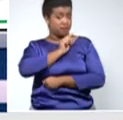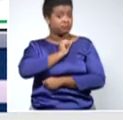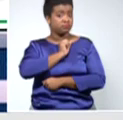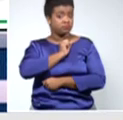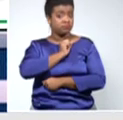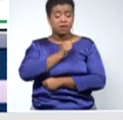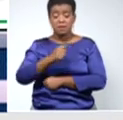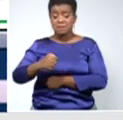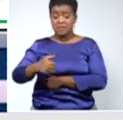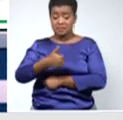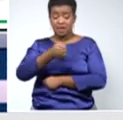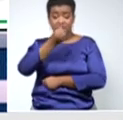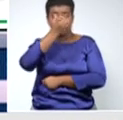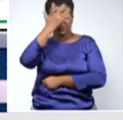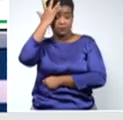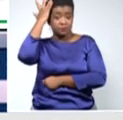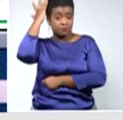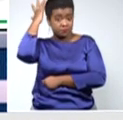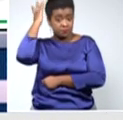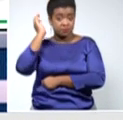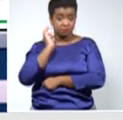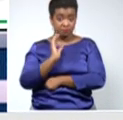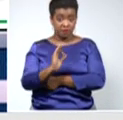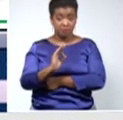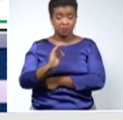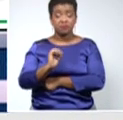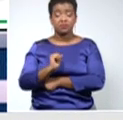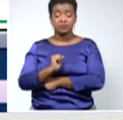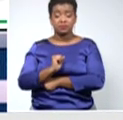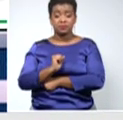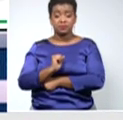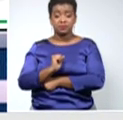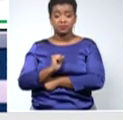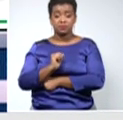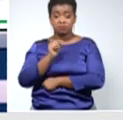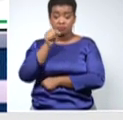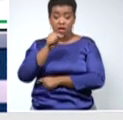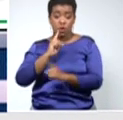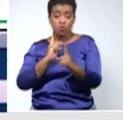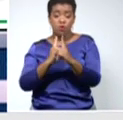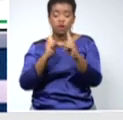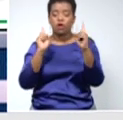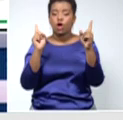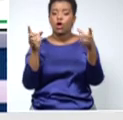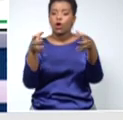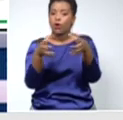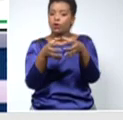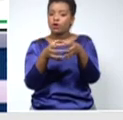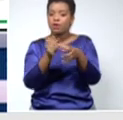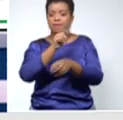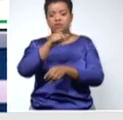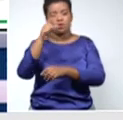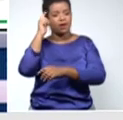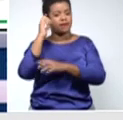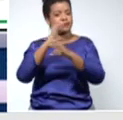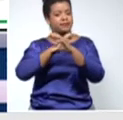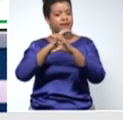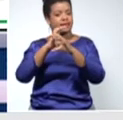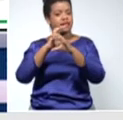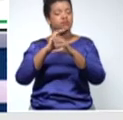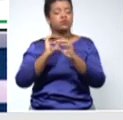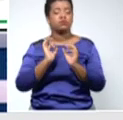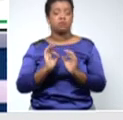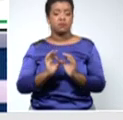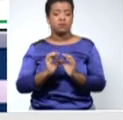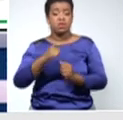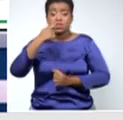presidente de nuestro país, el compañero Miguel Díaz-Canel Bermúdez, en este encuentro que tenía con los científicos cubanos, pero hay que